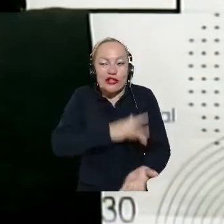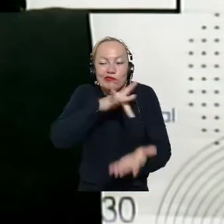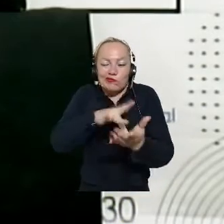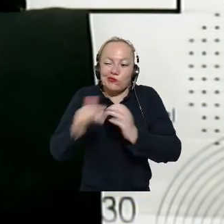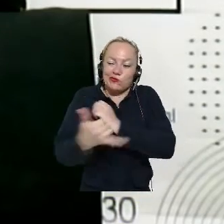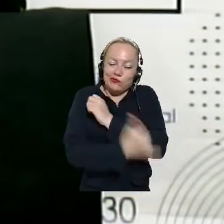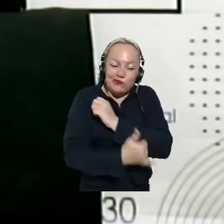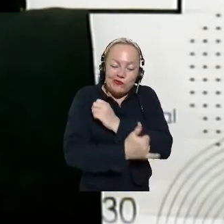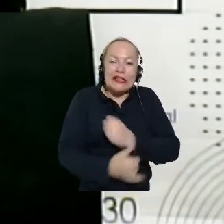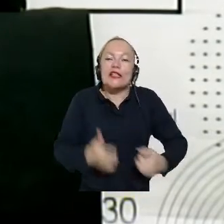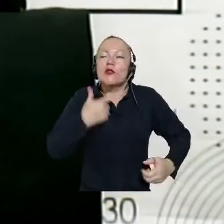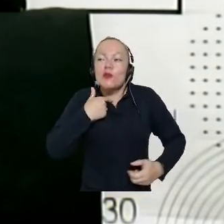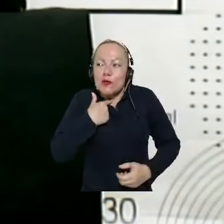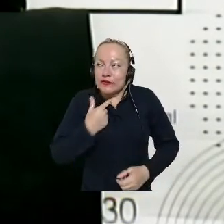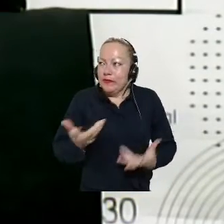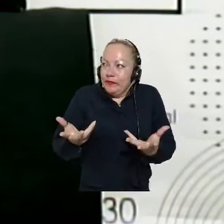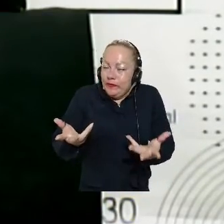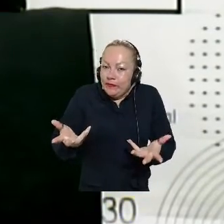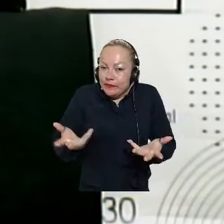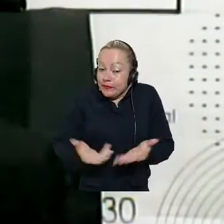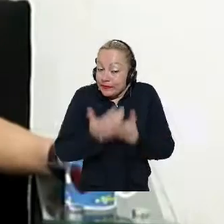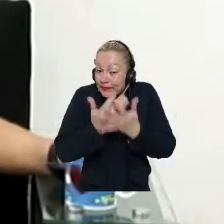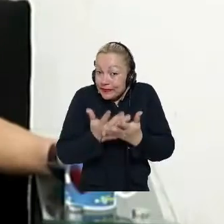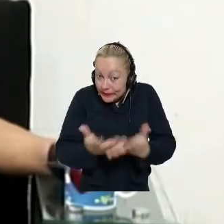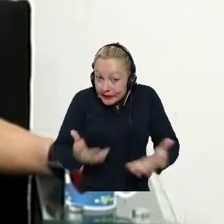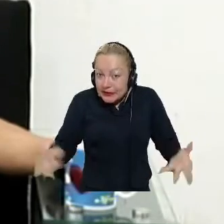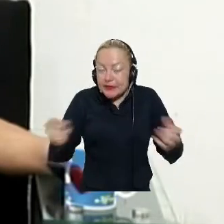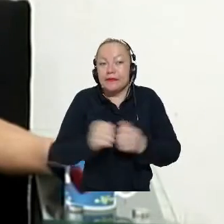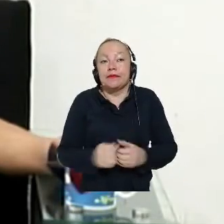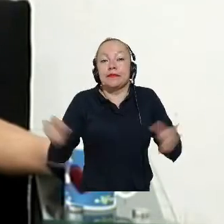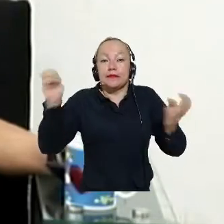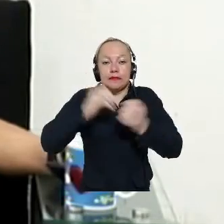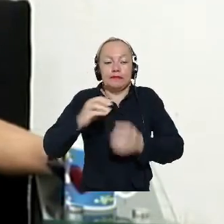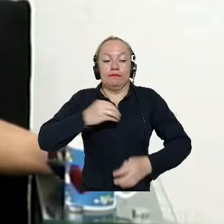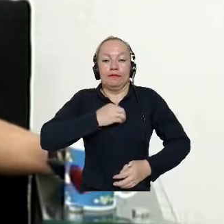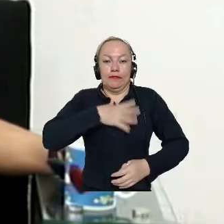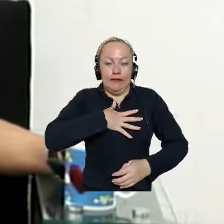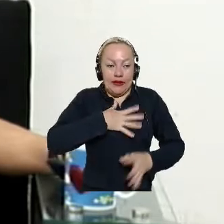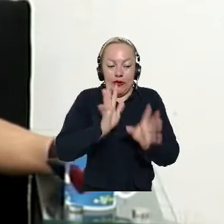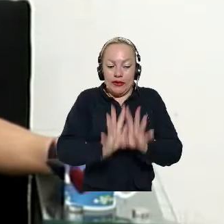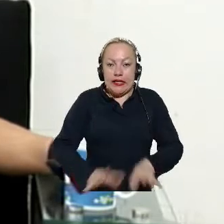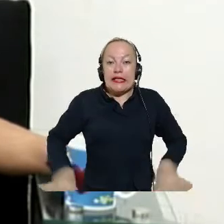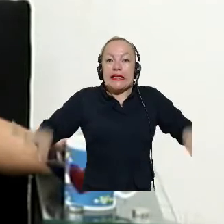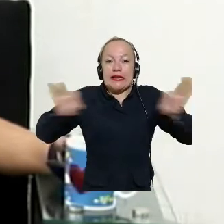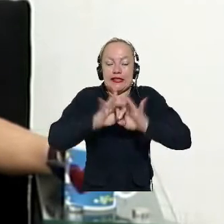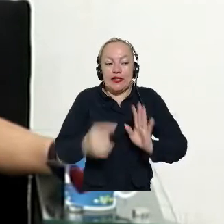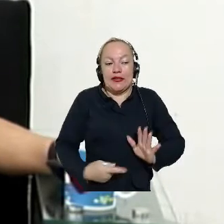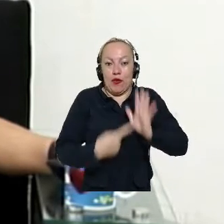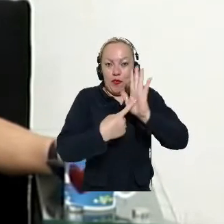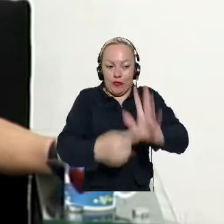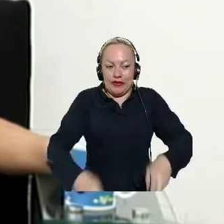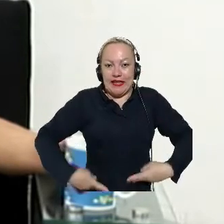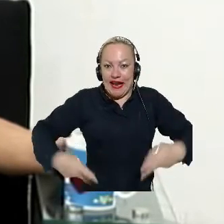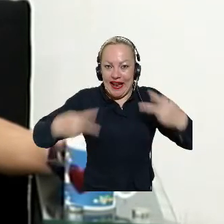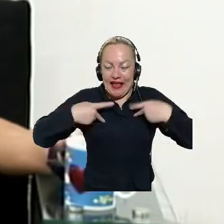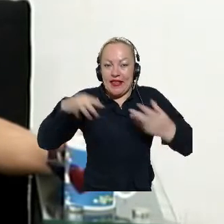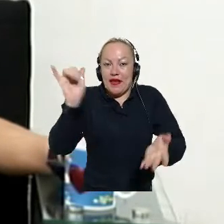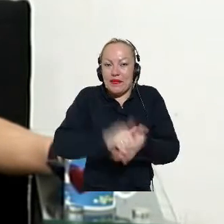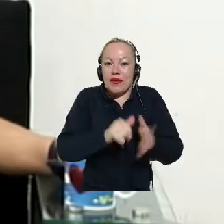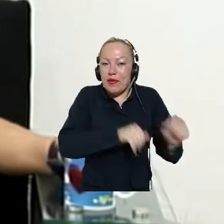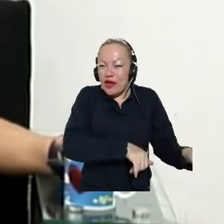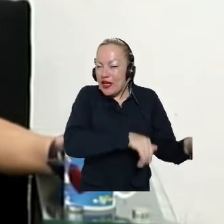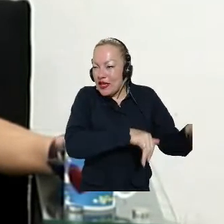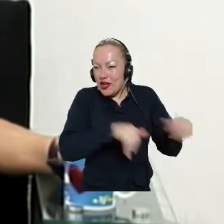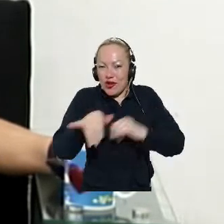fui? Exacto, ese tipo de cosas. Y las oportunidades que te presentan la vida son como la